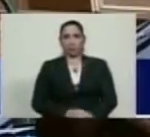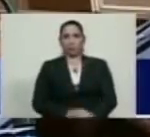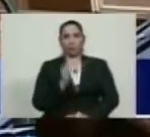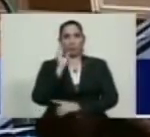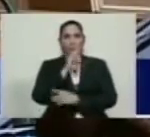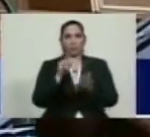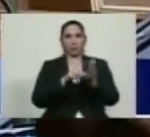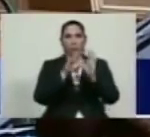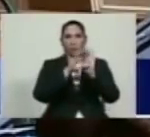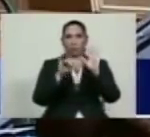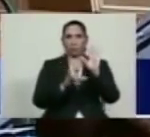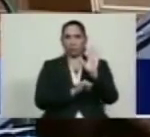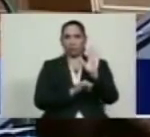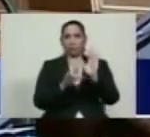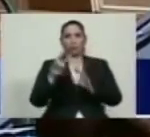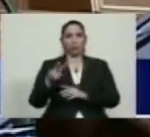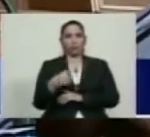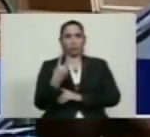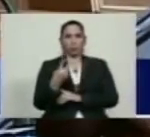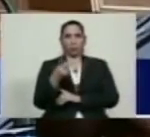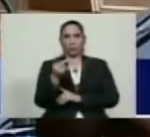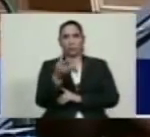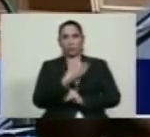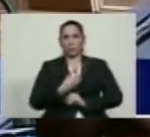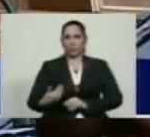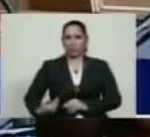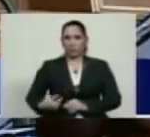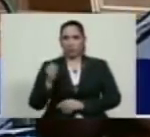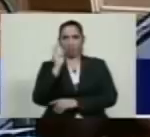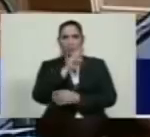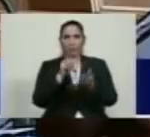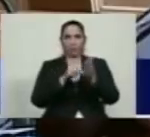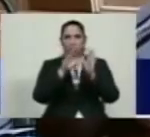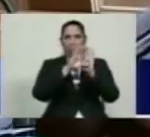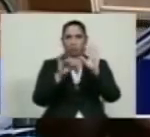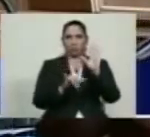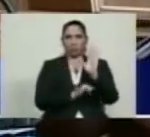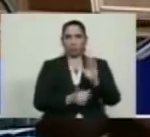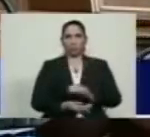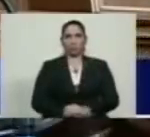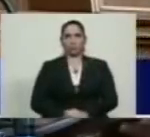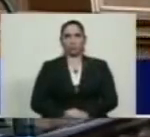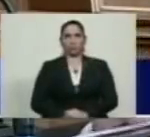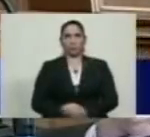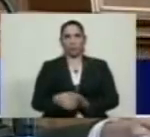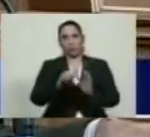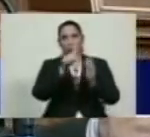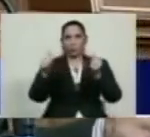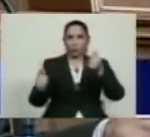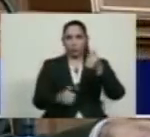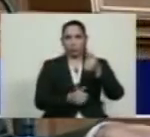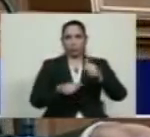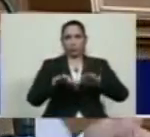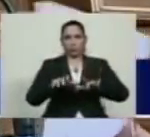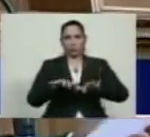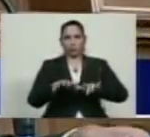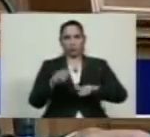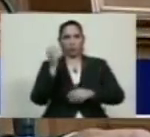Amoroso, segundo vicepresidente. Fidel Ernesto Vázquez, secretario. Carolis Elena Pérez, subsecretaria. Es todo,